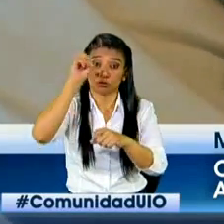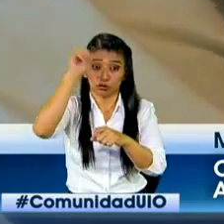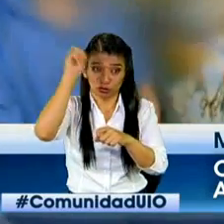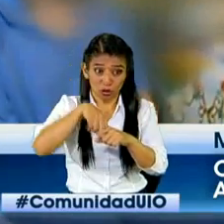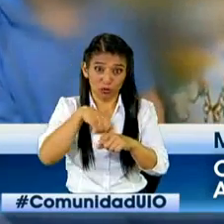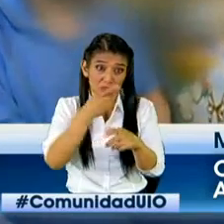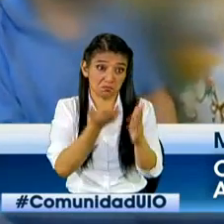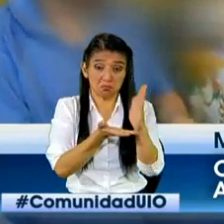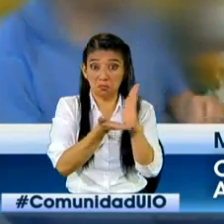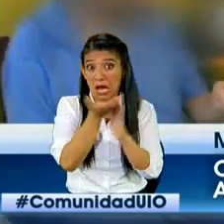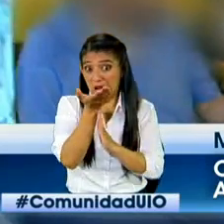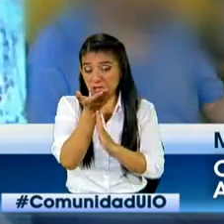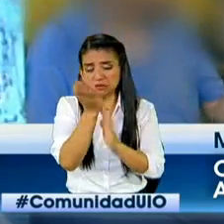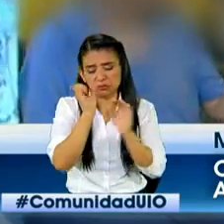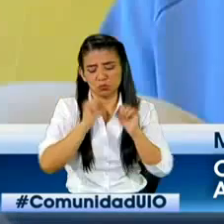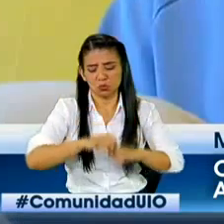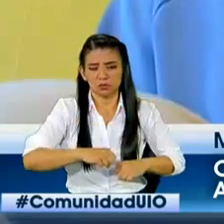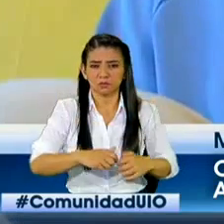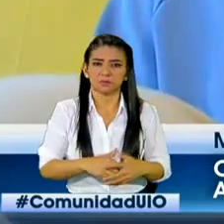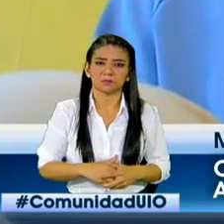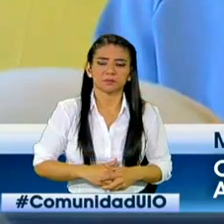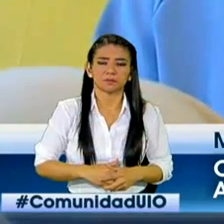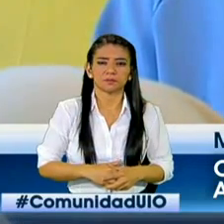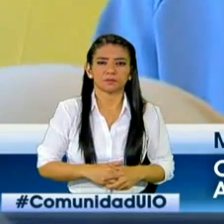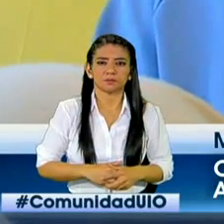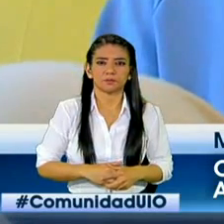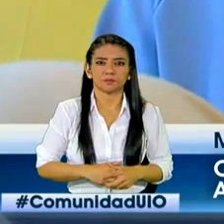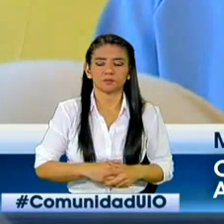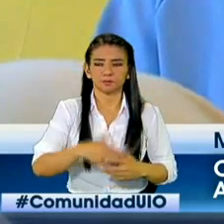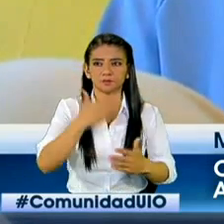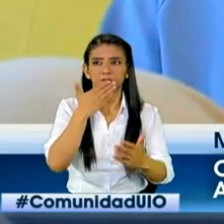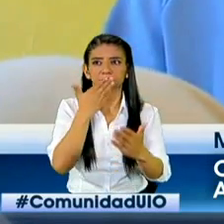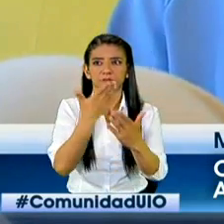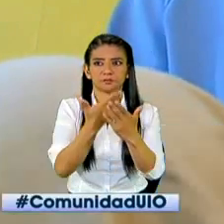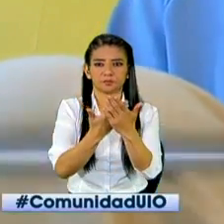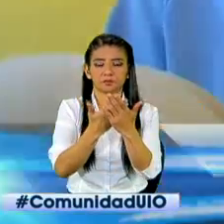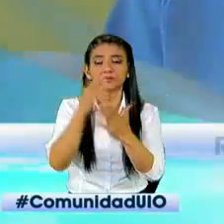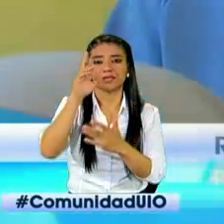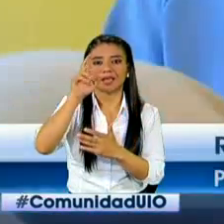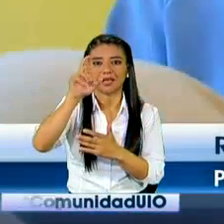59% se ha incrementado. Gracias, RTS.